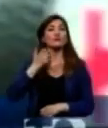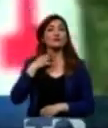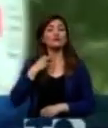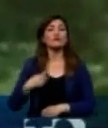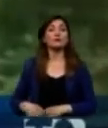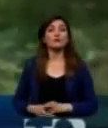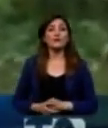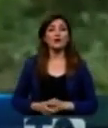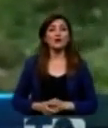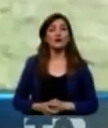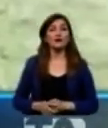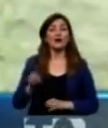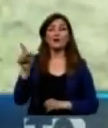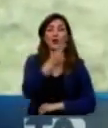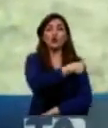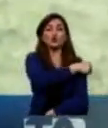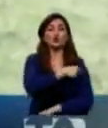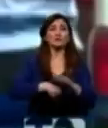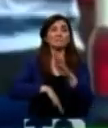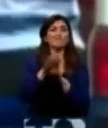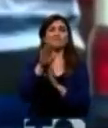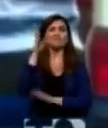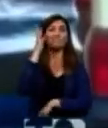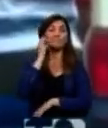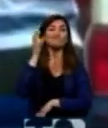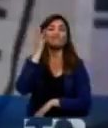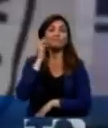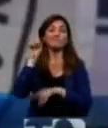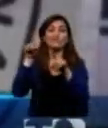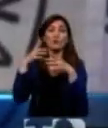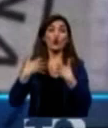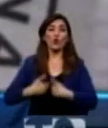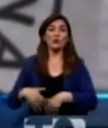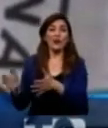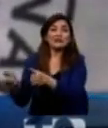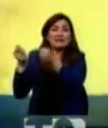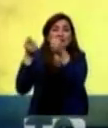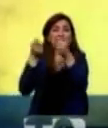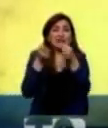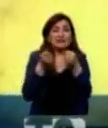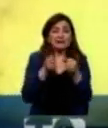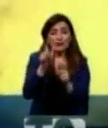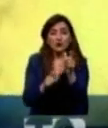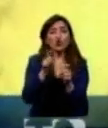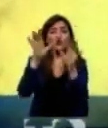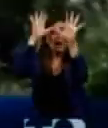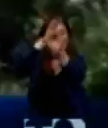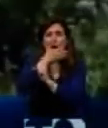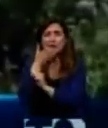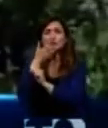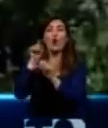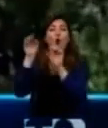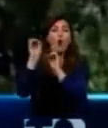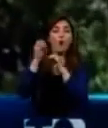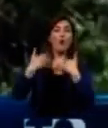La Cruz Roja Internacional es el organismo más experimentado en este tipo de rescates, tanto de personas secuestradas como